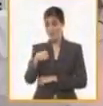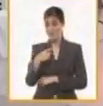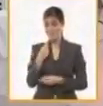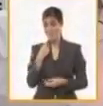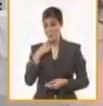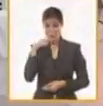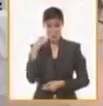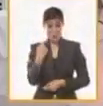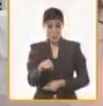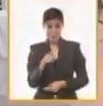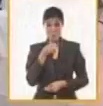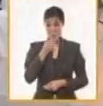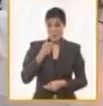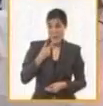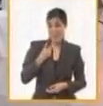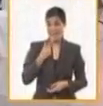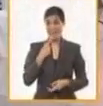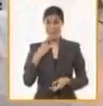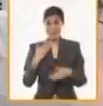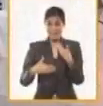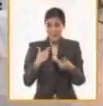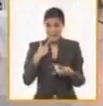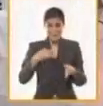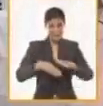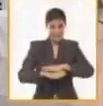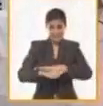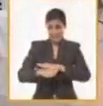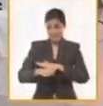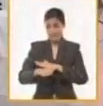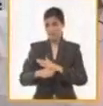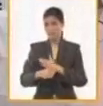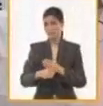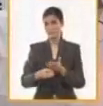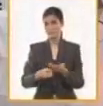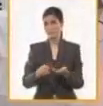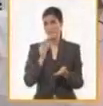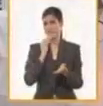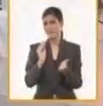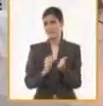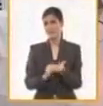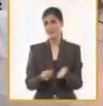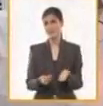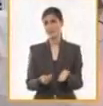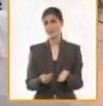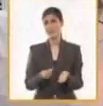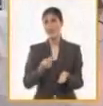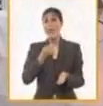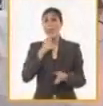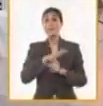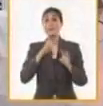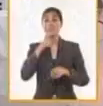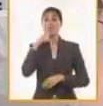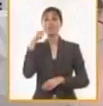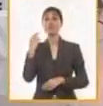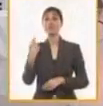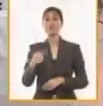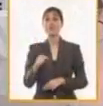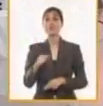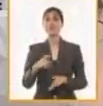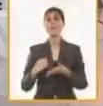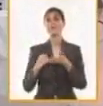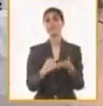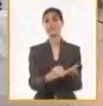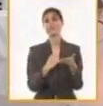contrario, la competitividad alemana se debía gracias al gas ruso y a lo fiable que eran los rusos. Exacto.